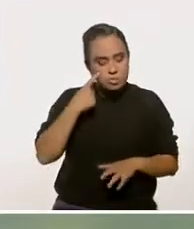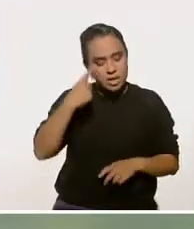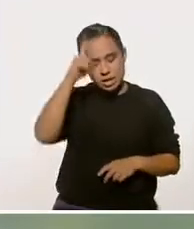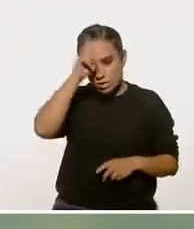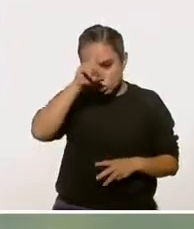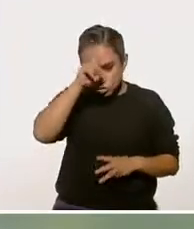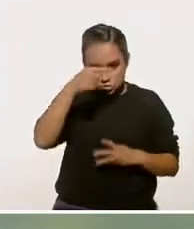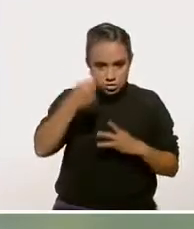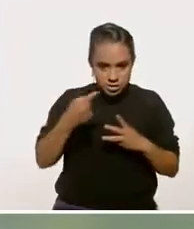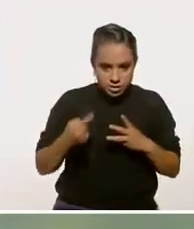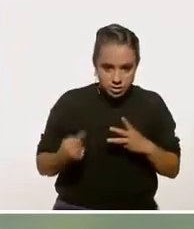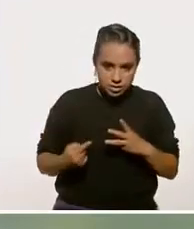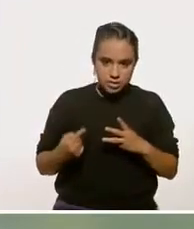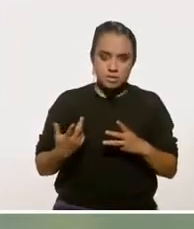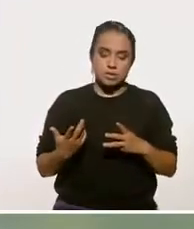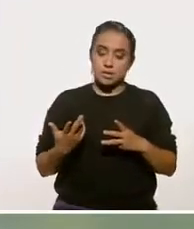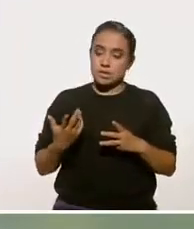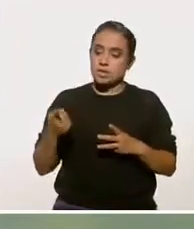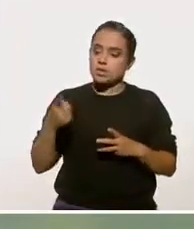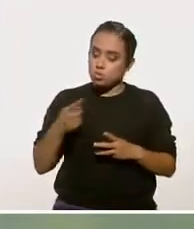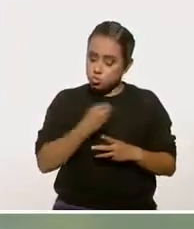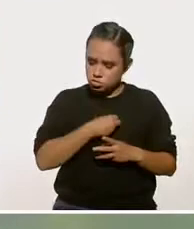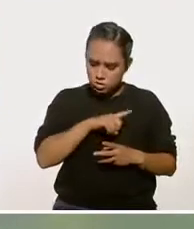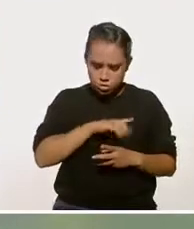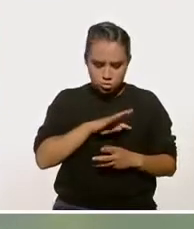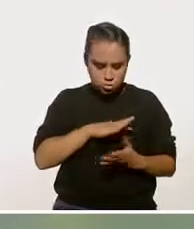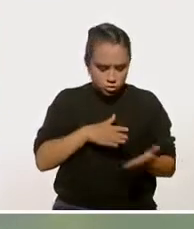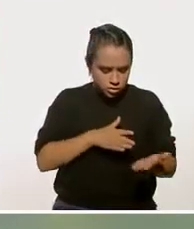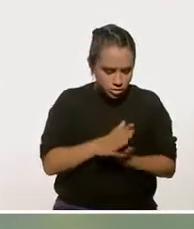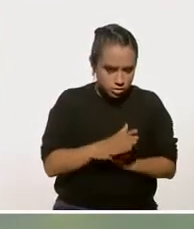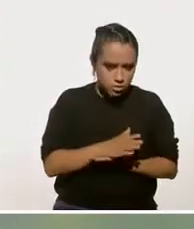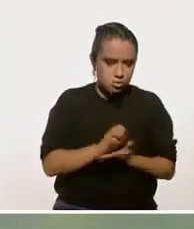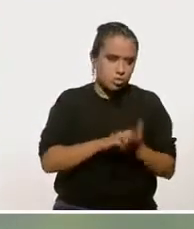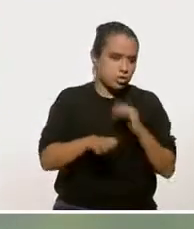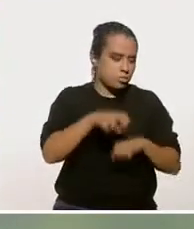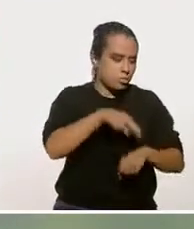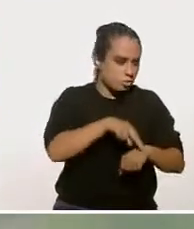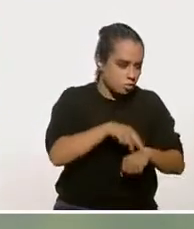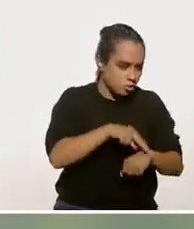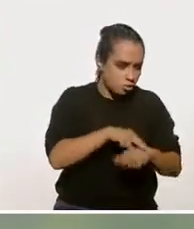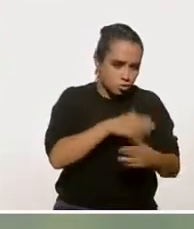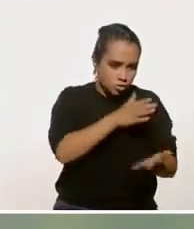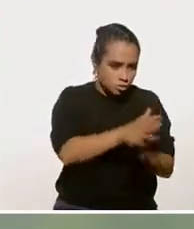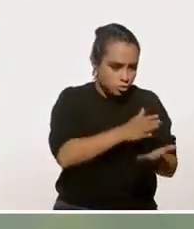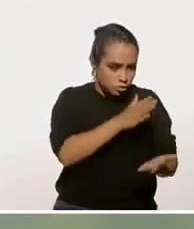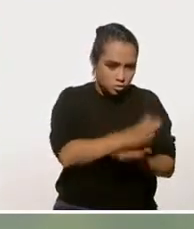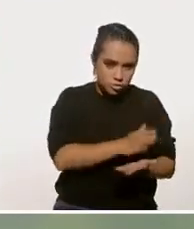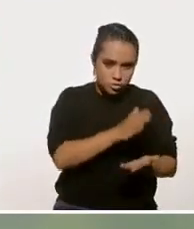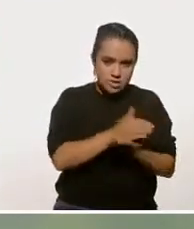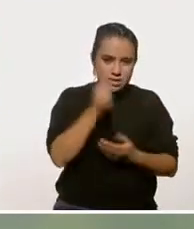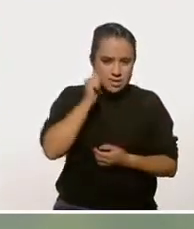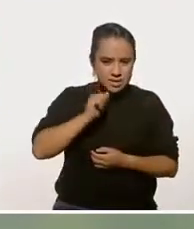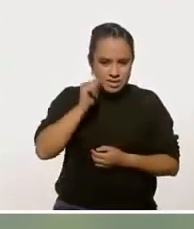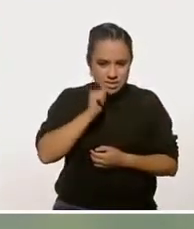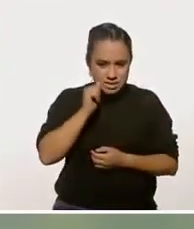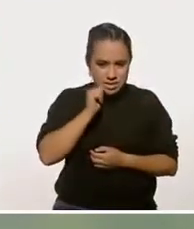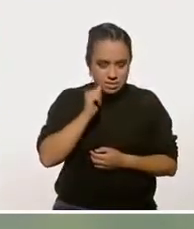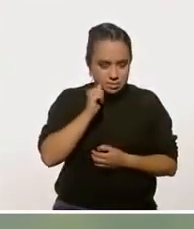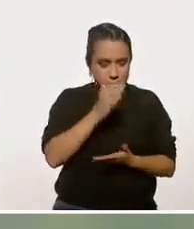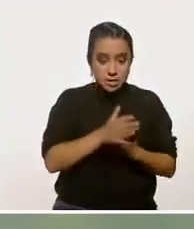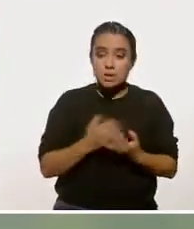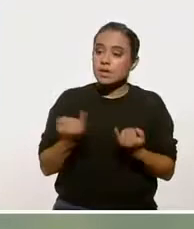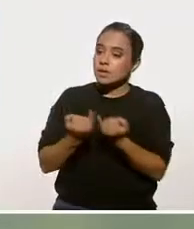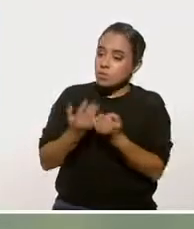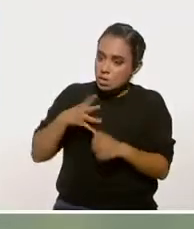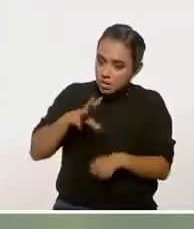herramientas, acceso a la salud física a través de ir a los médicos, a las consultas que tiene que haber permiso, ¿no? En esto